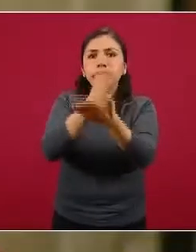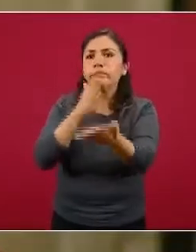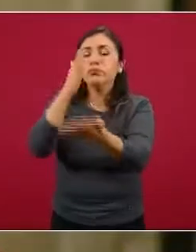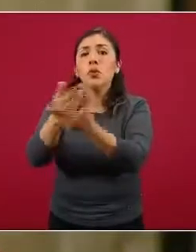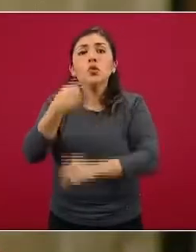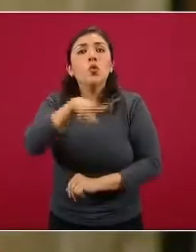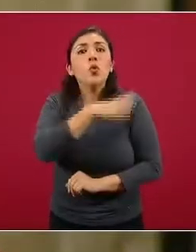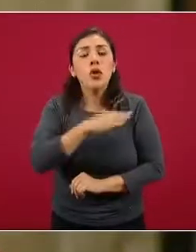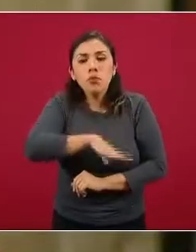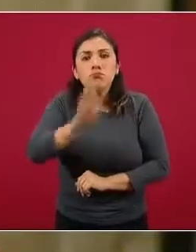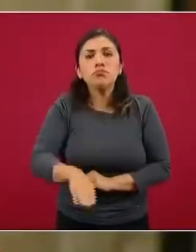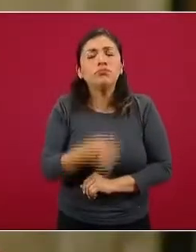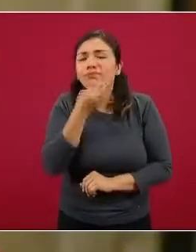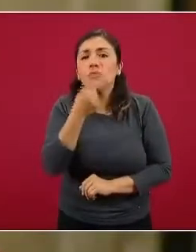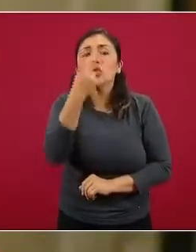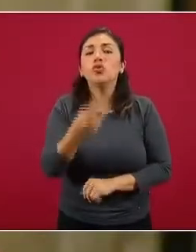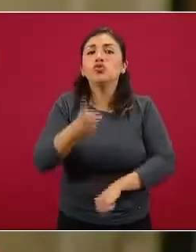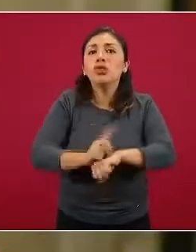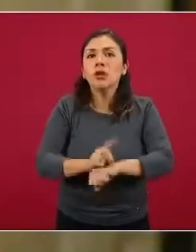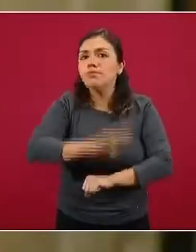murió en 2 días.